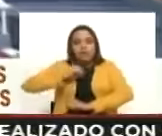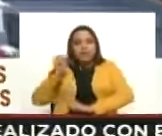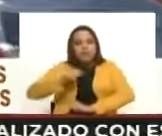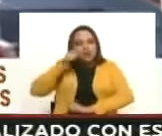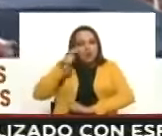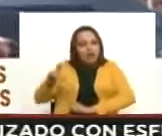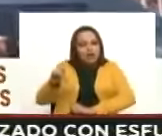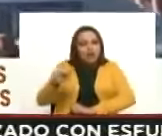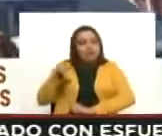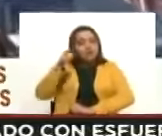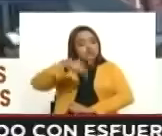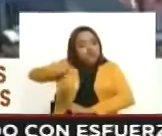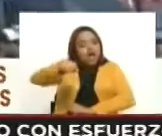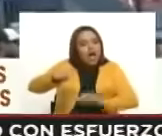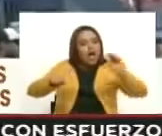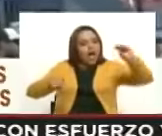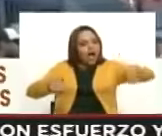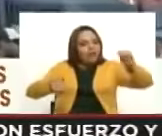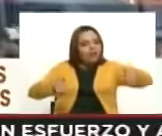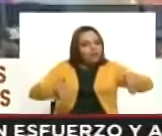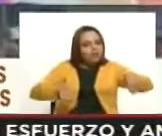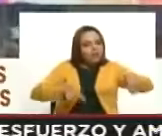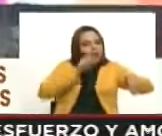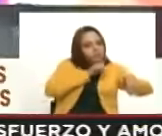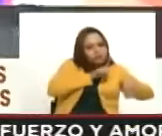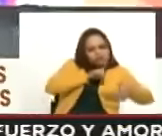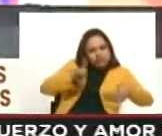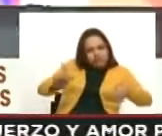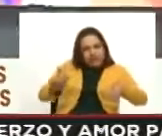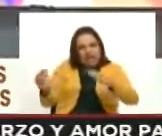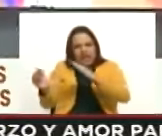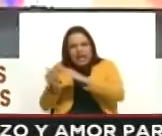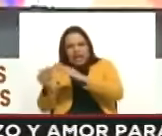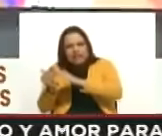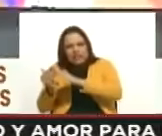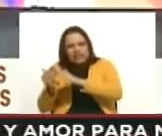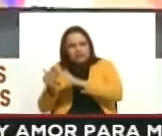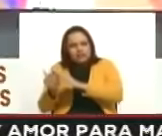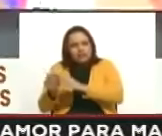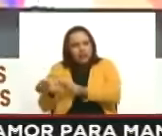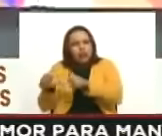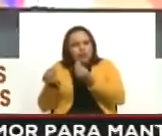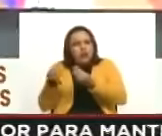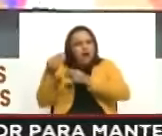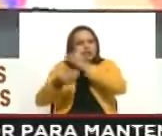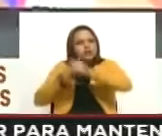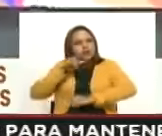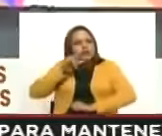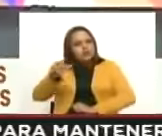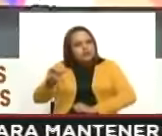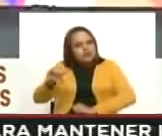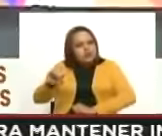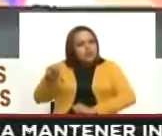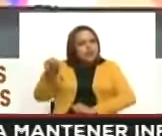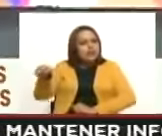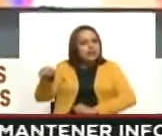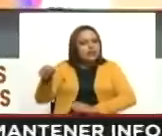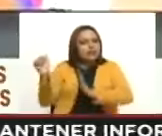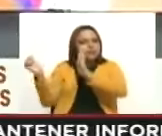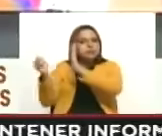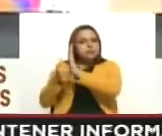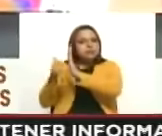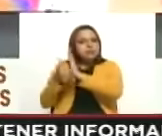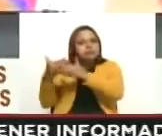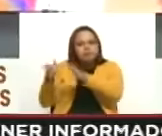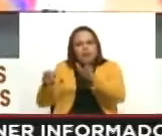ustedes pasan la novedad y ellos irán entonces a la casa donde está siendo denunciada, tocamos la puerta,